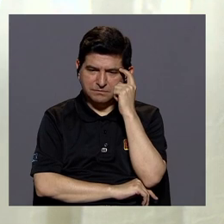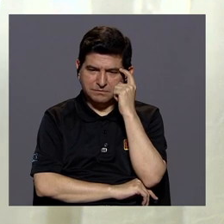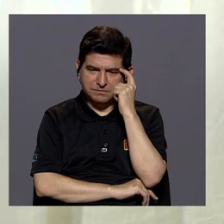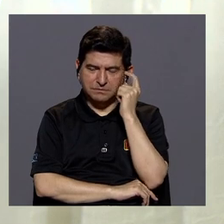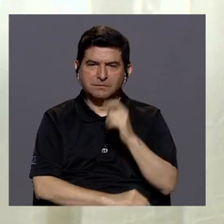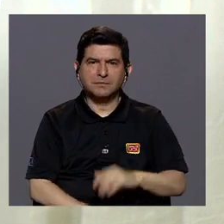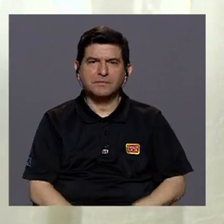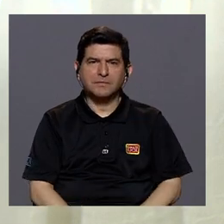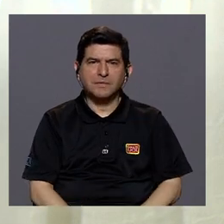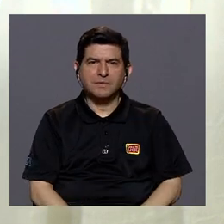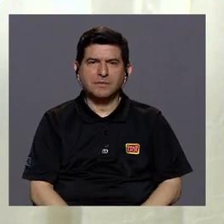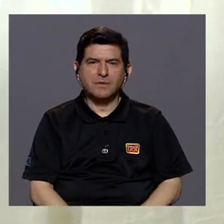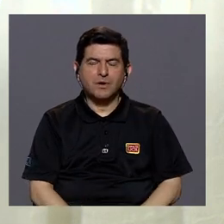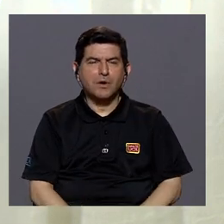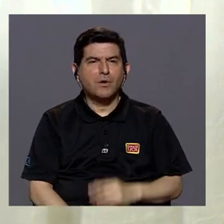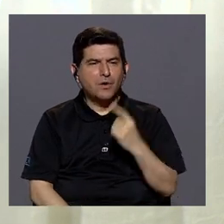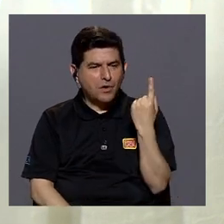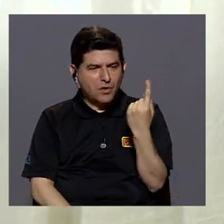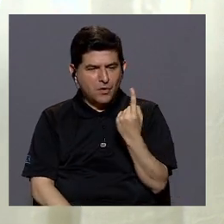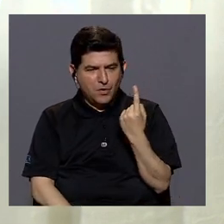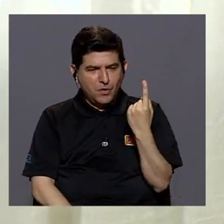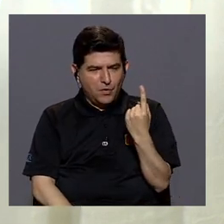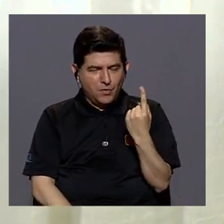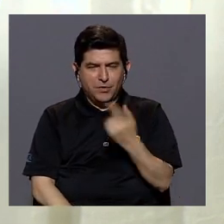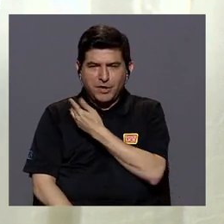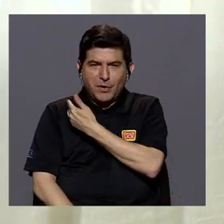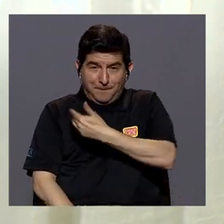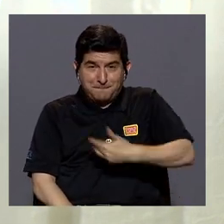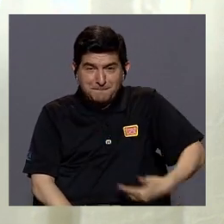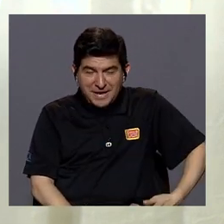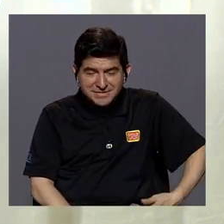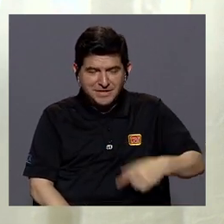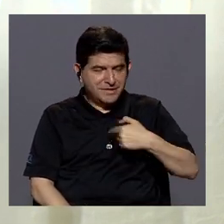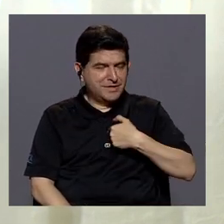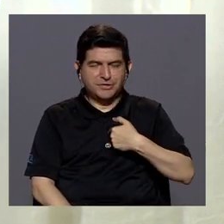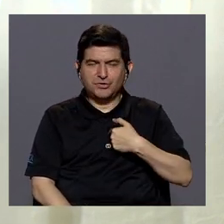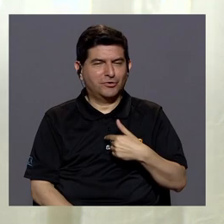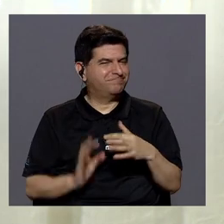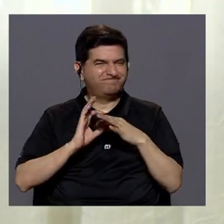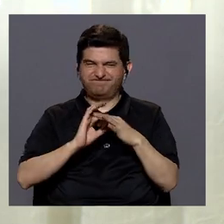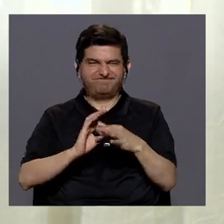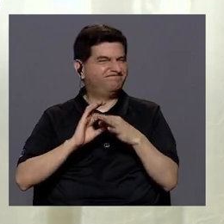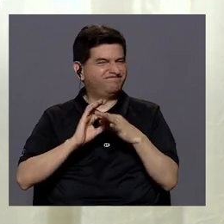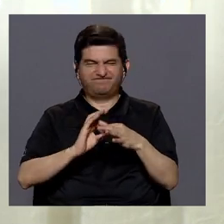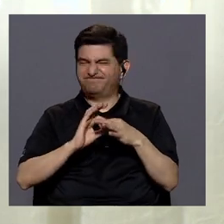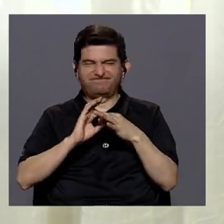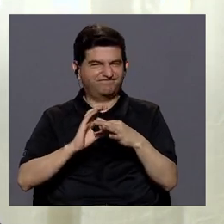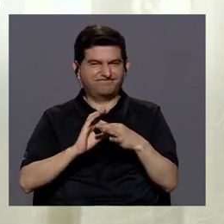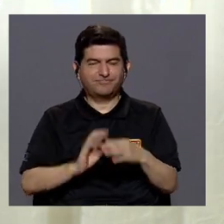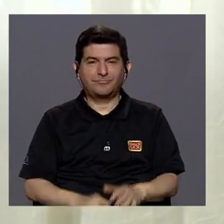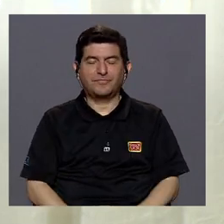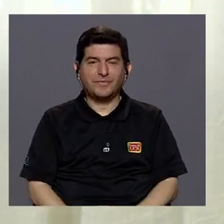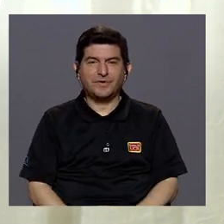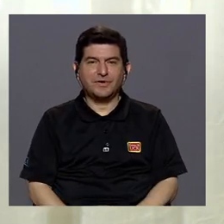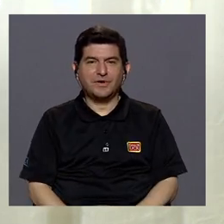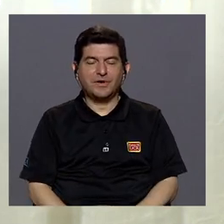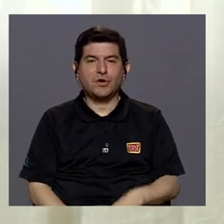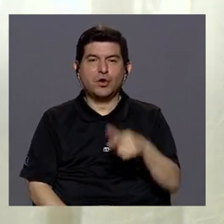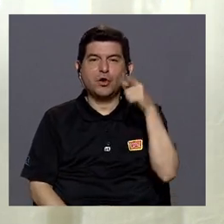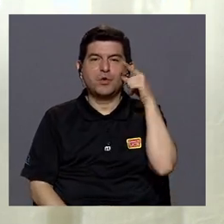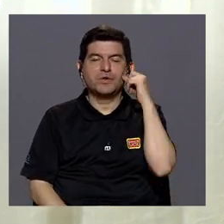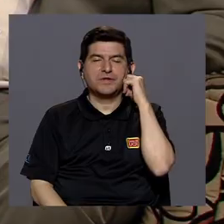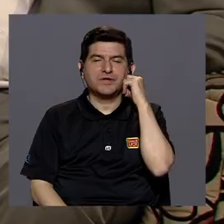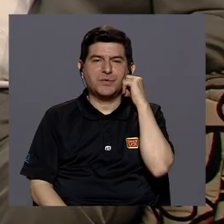con el único presidente que no tuve una gran relación fue con Luis Guillermo